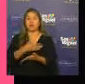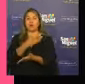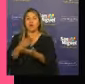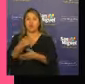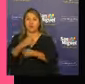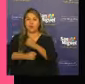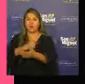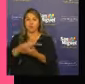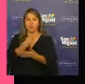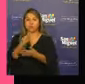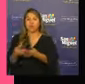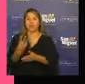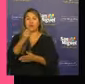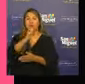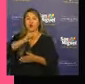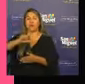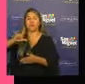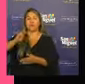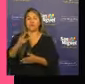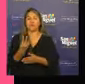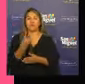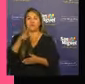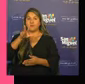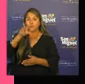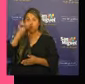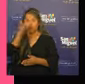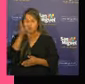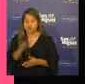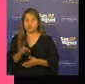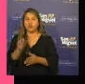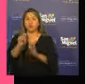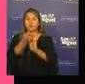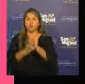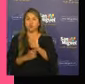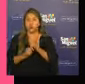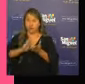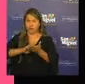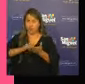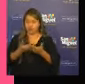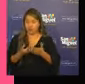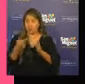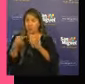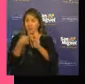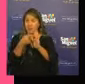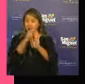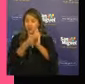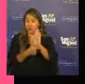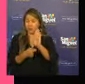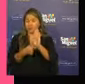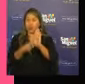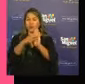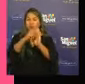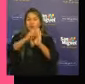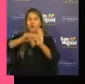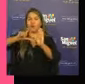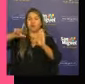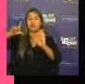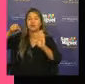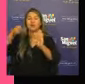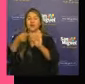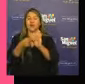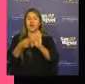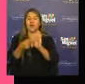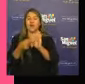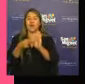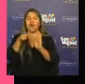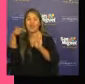2023, aumentamos un 38% el presupuesto de salud. Ese presupuesto de salud se aumenta